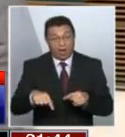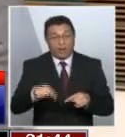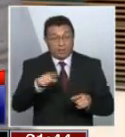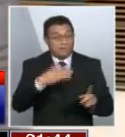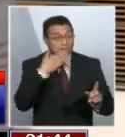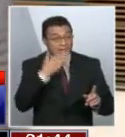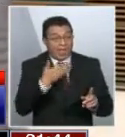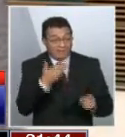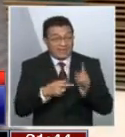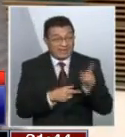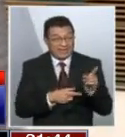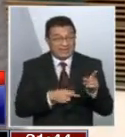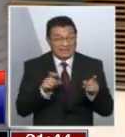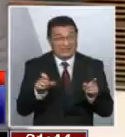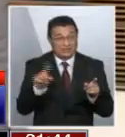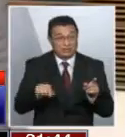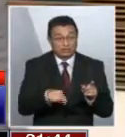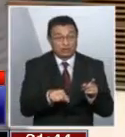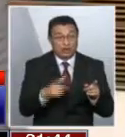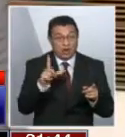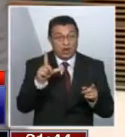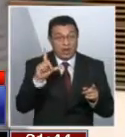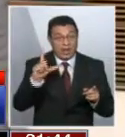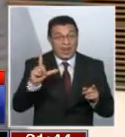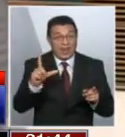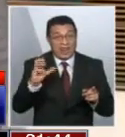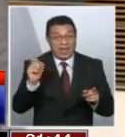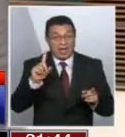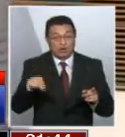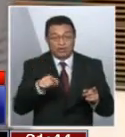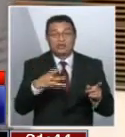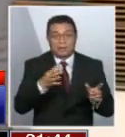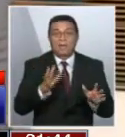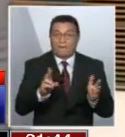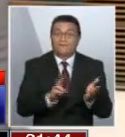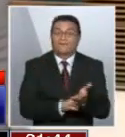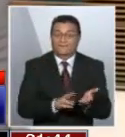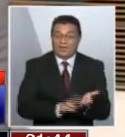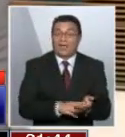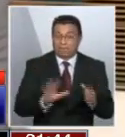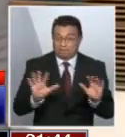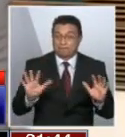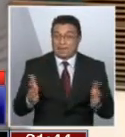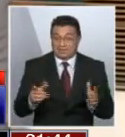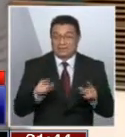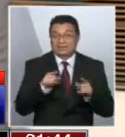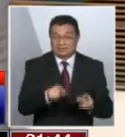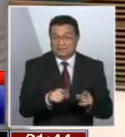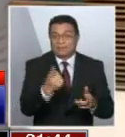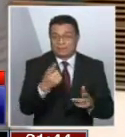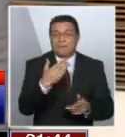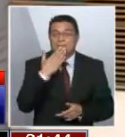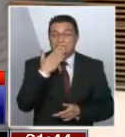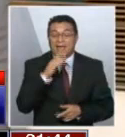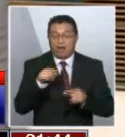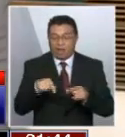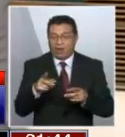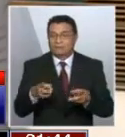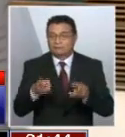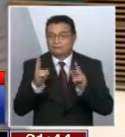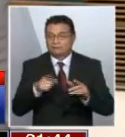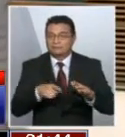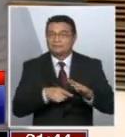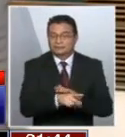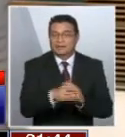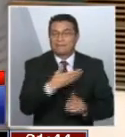eso indica que, en verdad, al parecer, estaría en una mejor disposición.